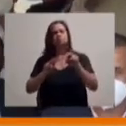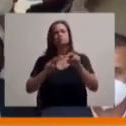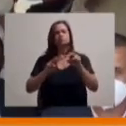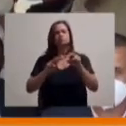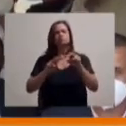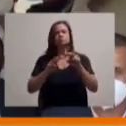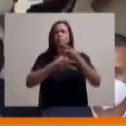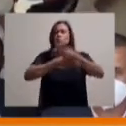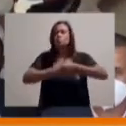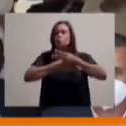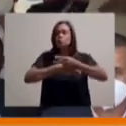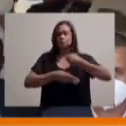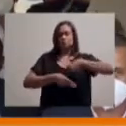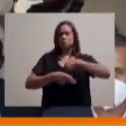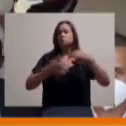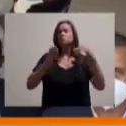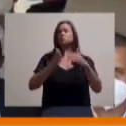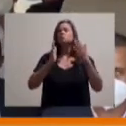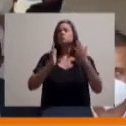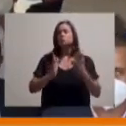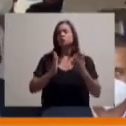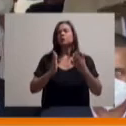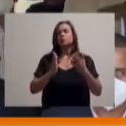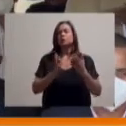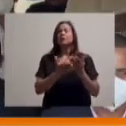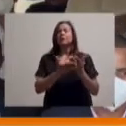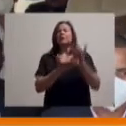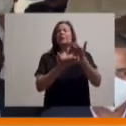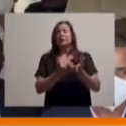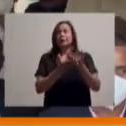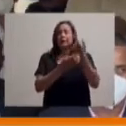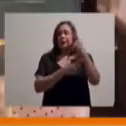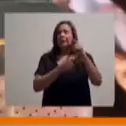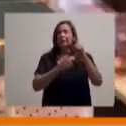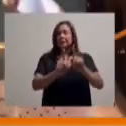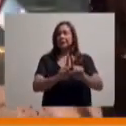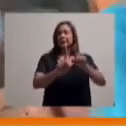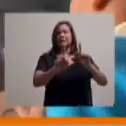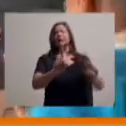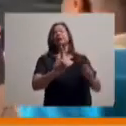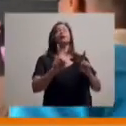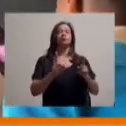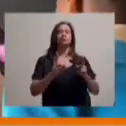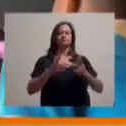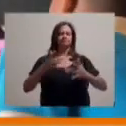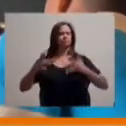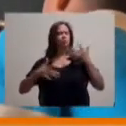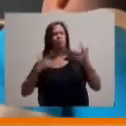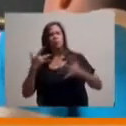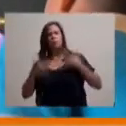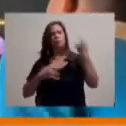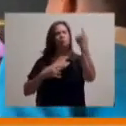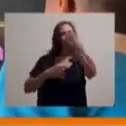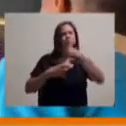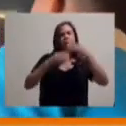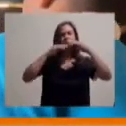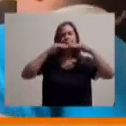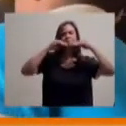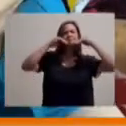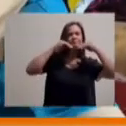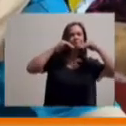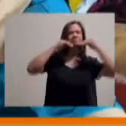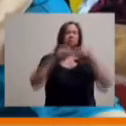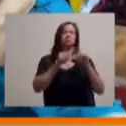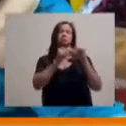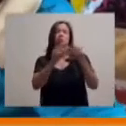Están hablando de un protocolo cuando los centros educativos no tienen agua. ¿Ustedes creen que es verdad que van a llevar gel a todos